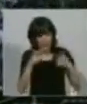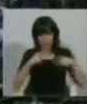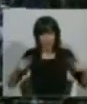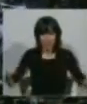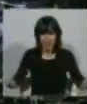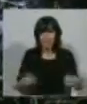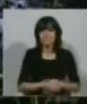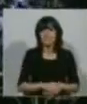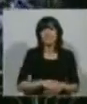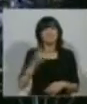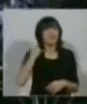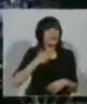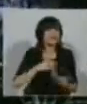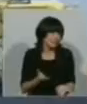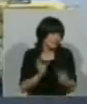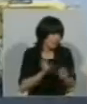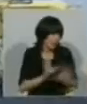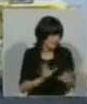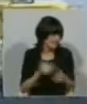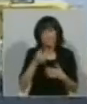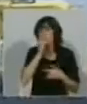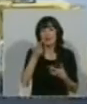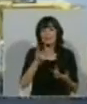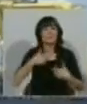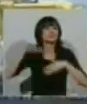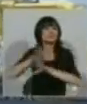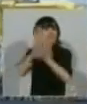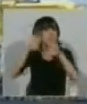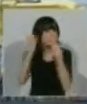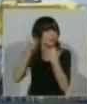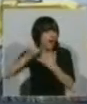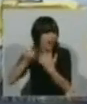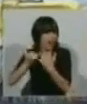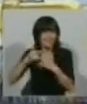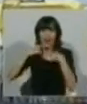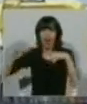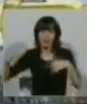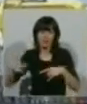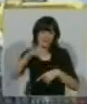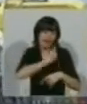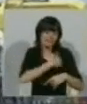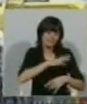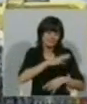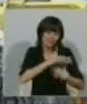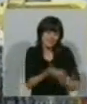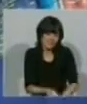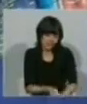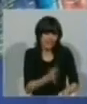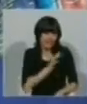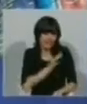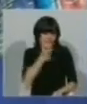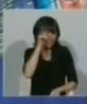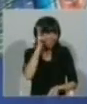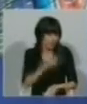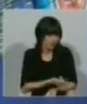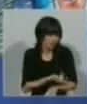Argentina. Para Argentina. El resto del mundo lo vio en color y nosotros, bueno, estábamos con un gobierno que